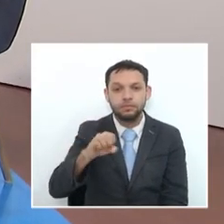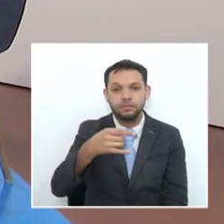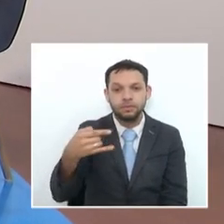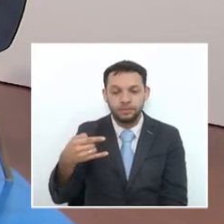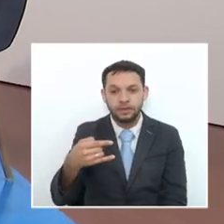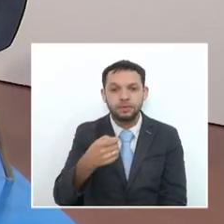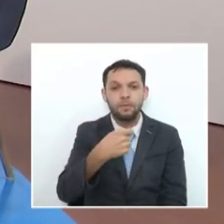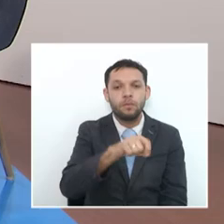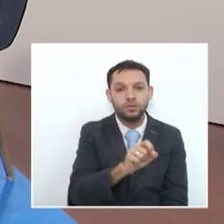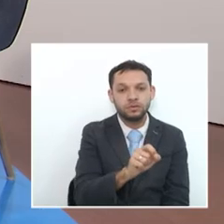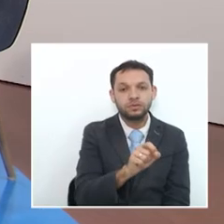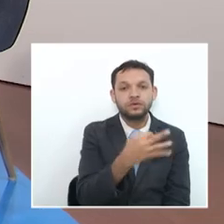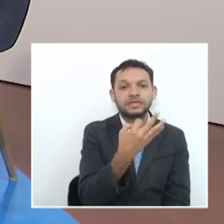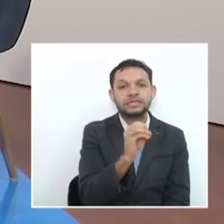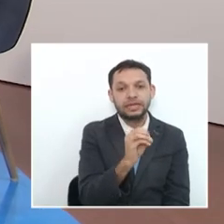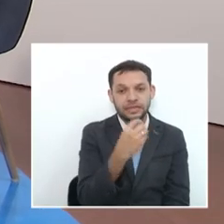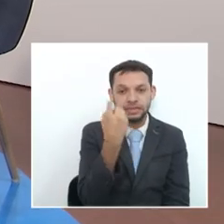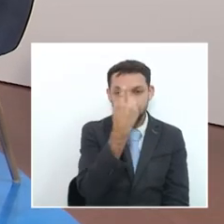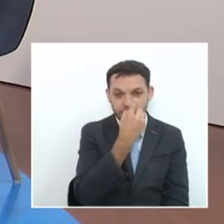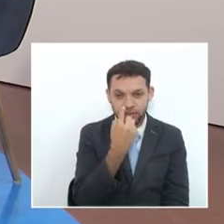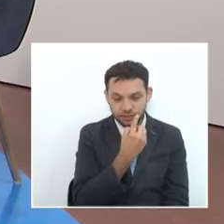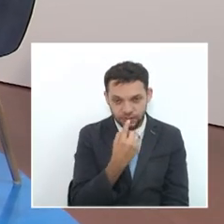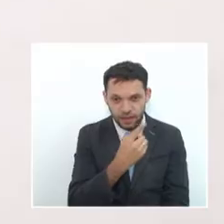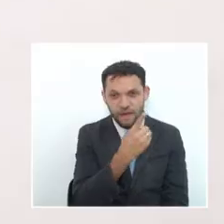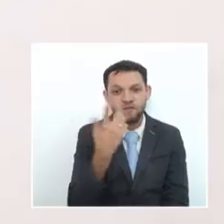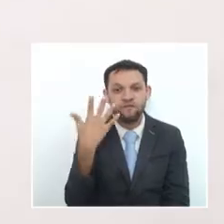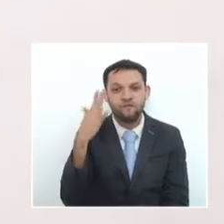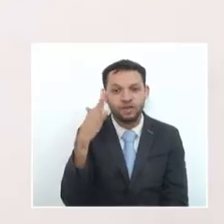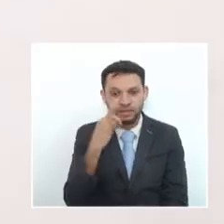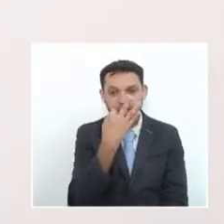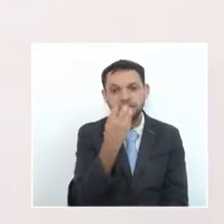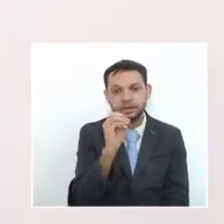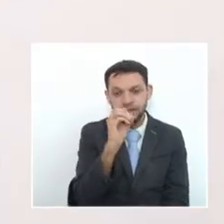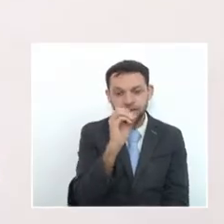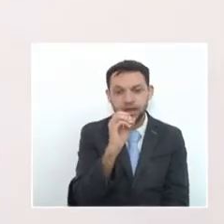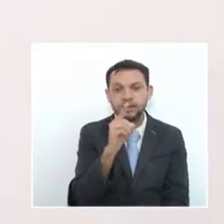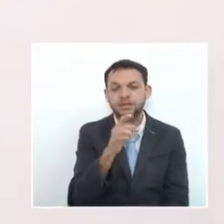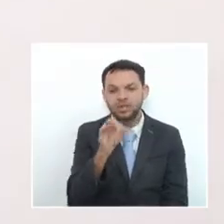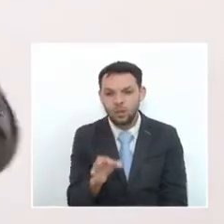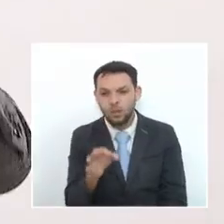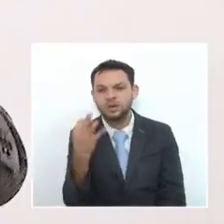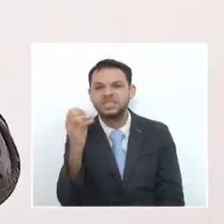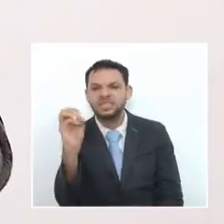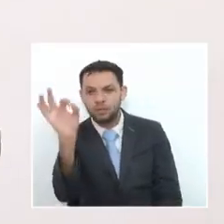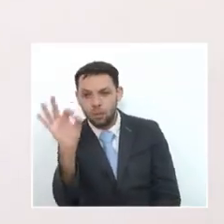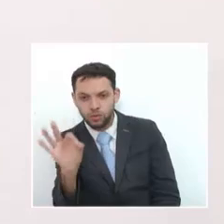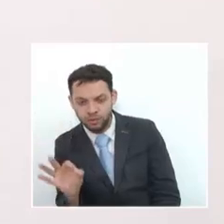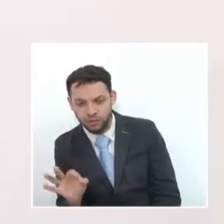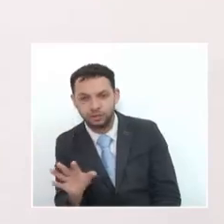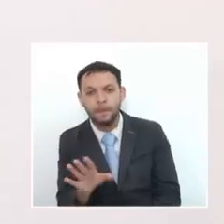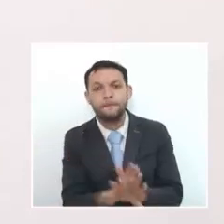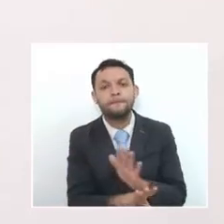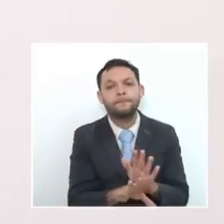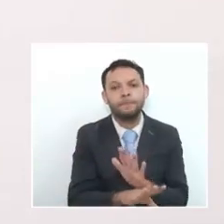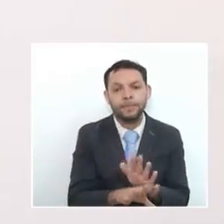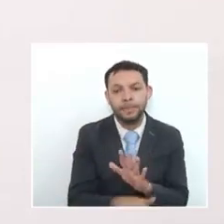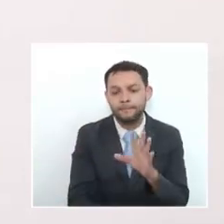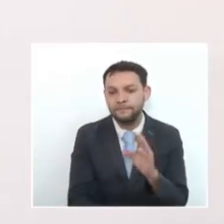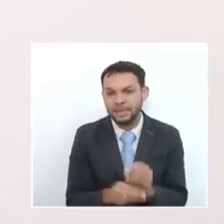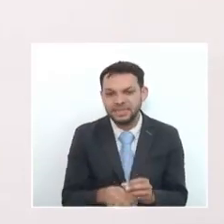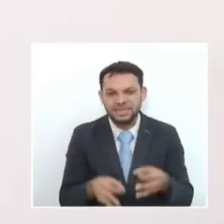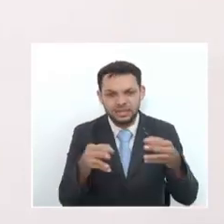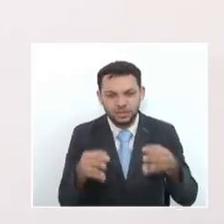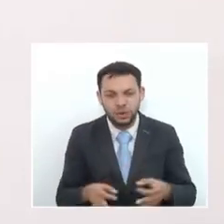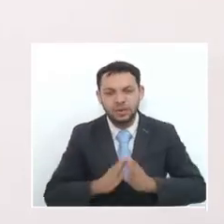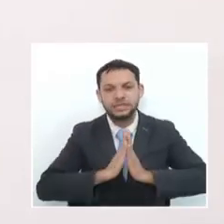30, la feria del 30, con el 30% de descuento en el segundo producto igual al primero de todas las marcas. Pero la salvedad y